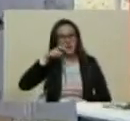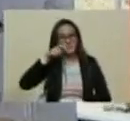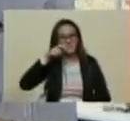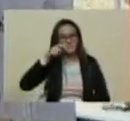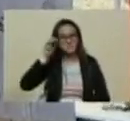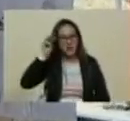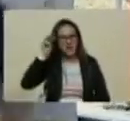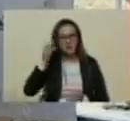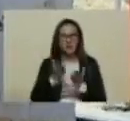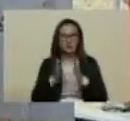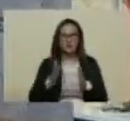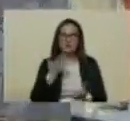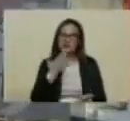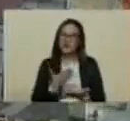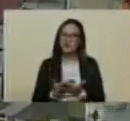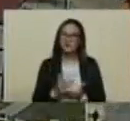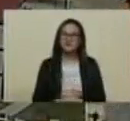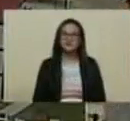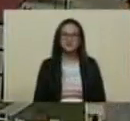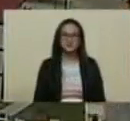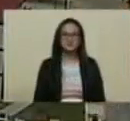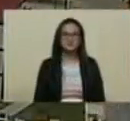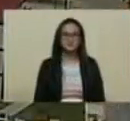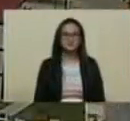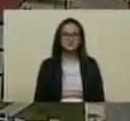estudiantes! ¡Gracias! La secuencia.